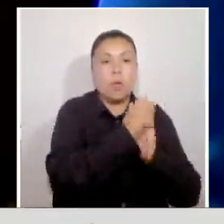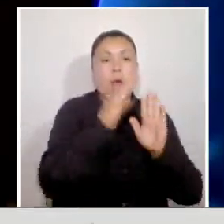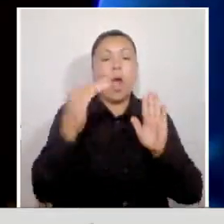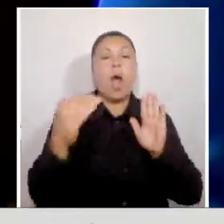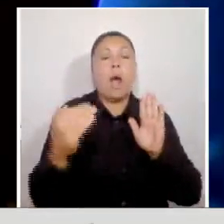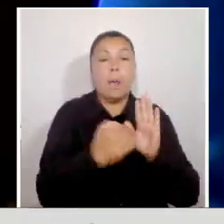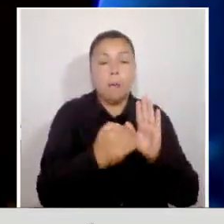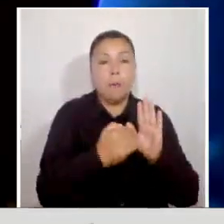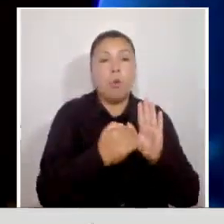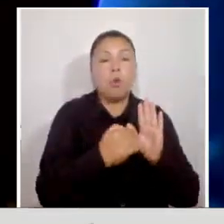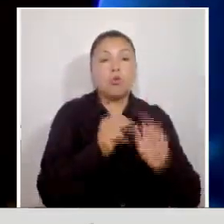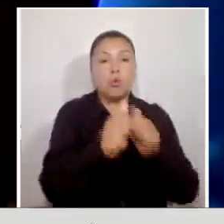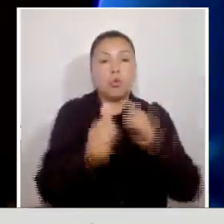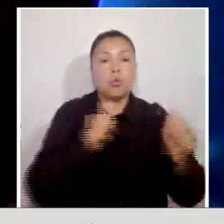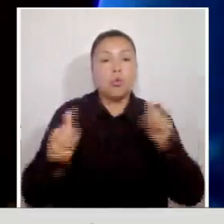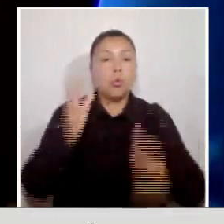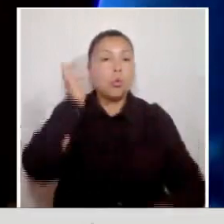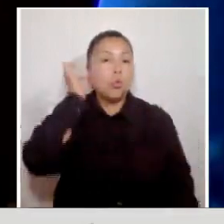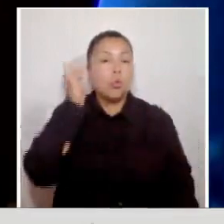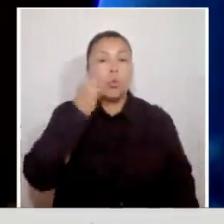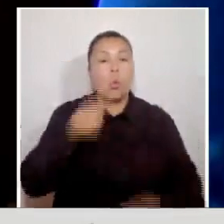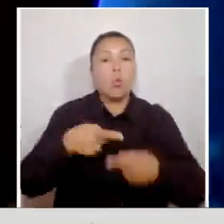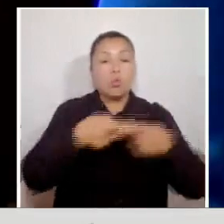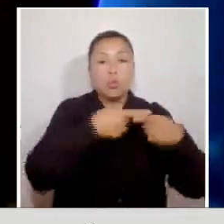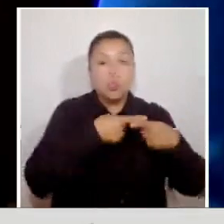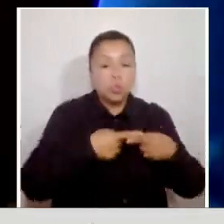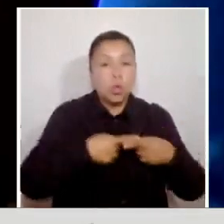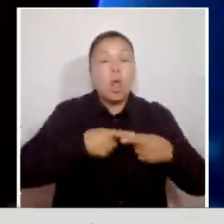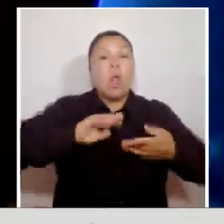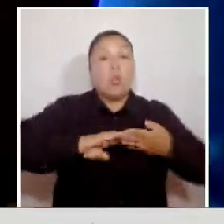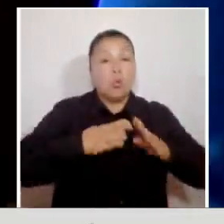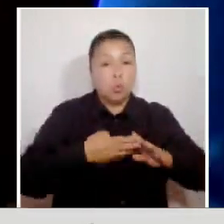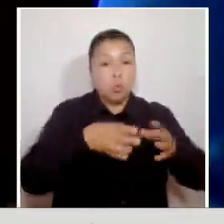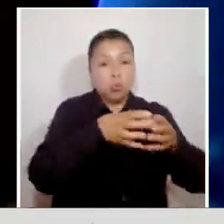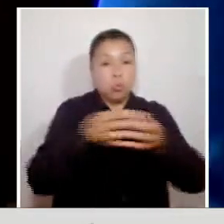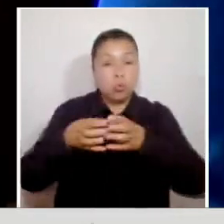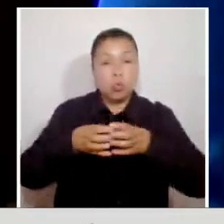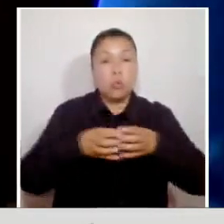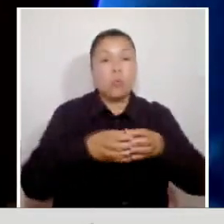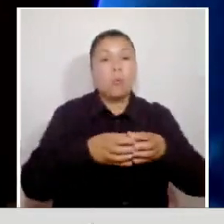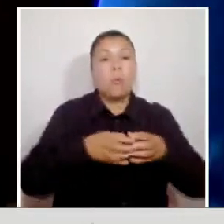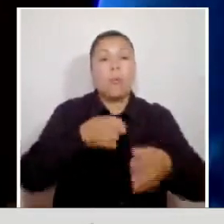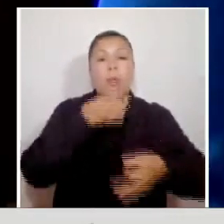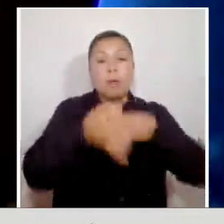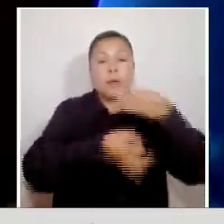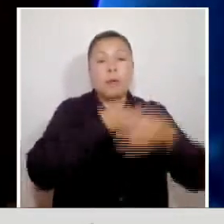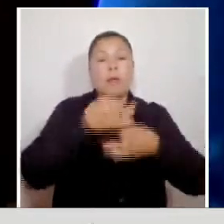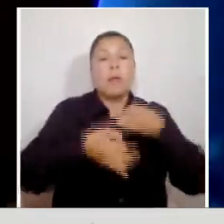las dirigentas y dirigentes sociales y comunitarios por los fundamentos que expone